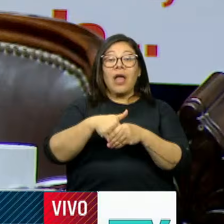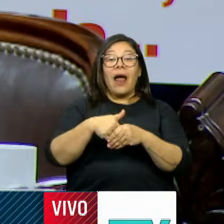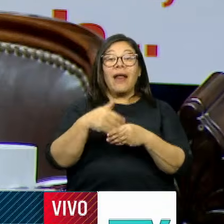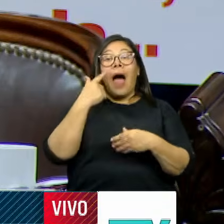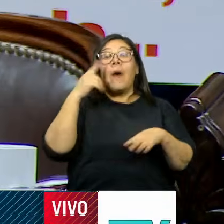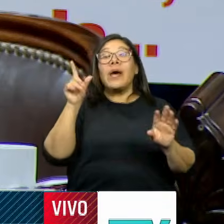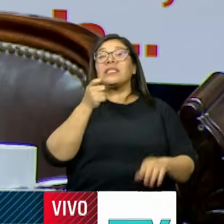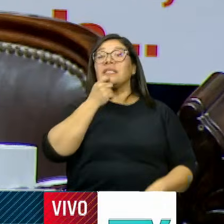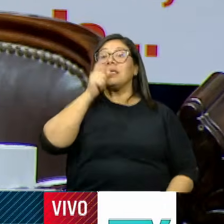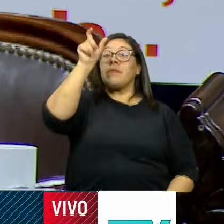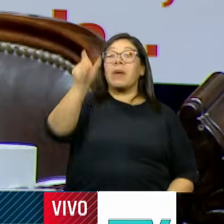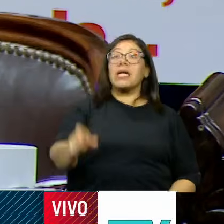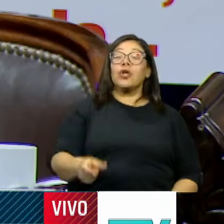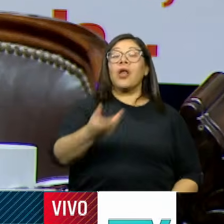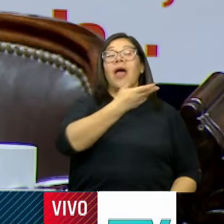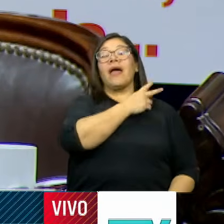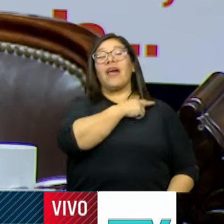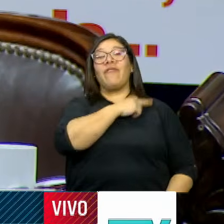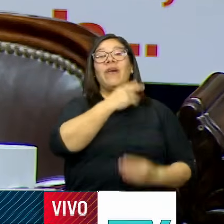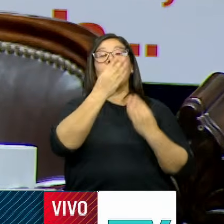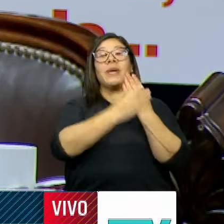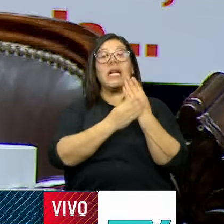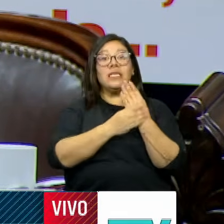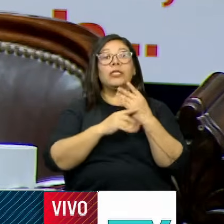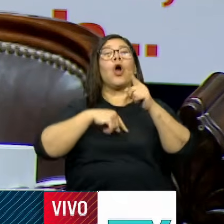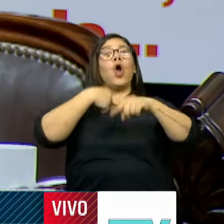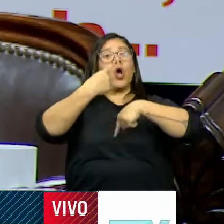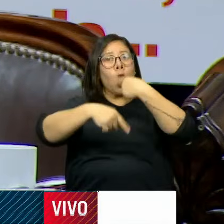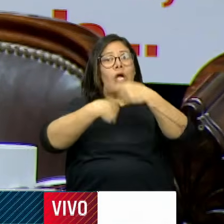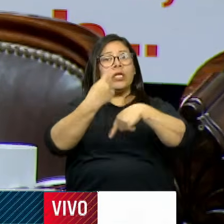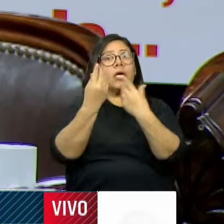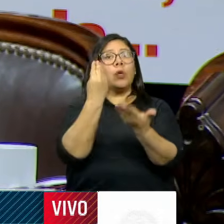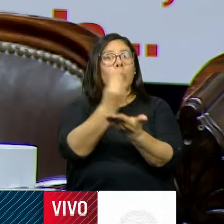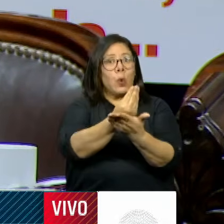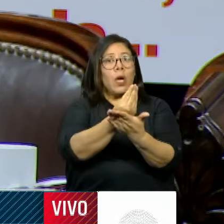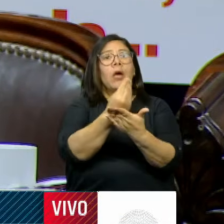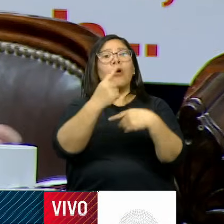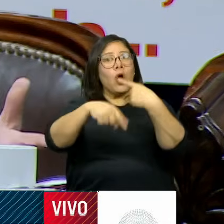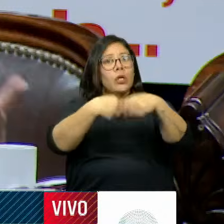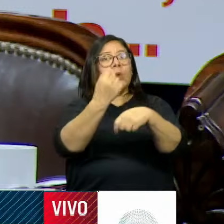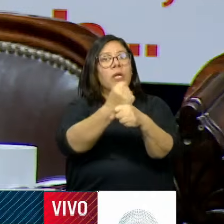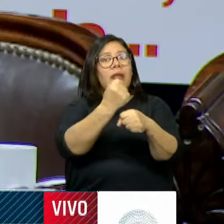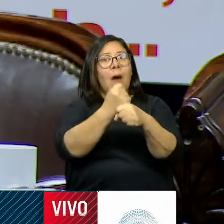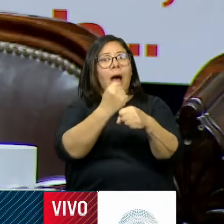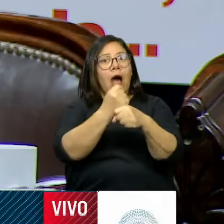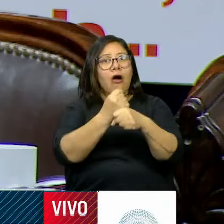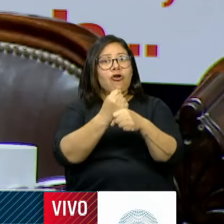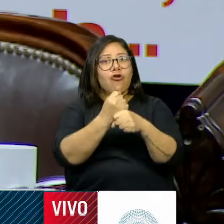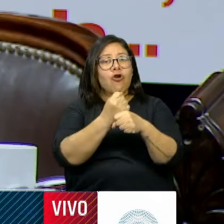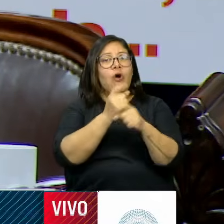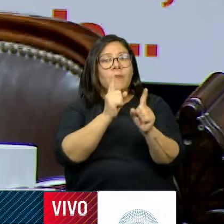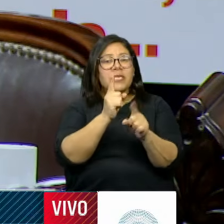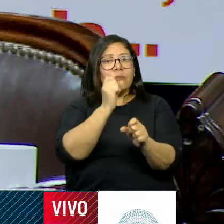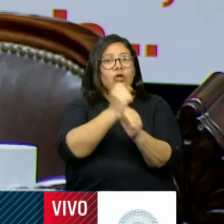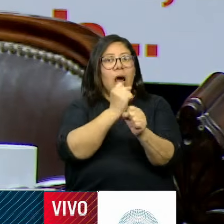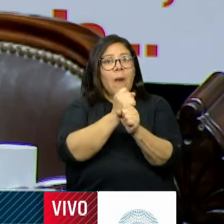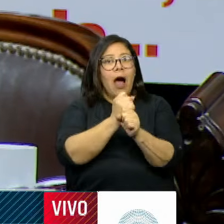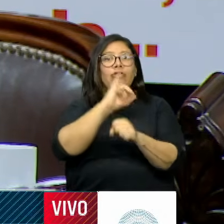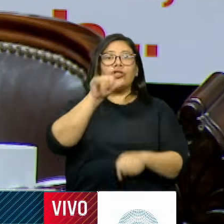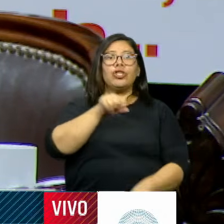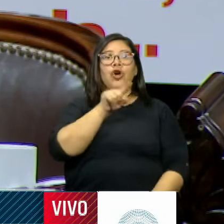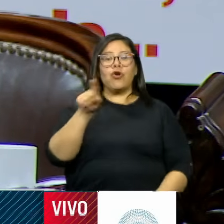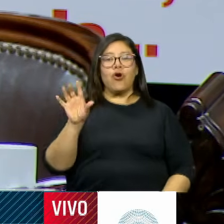no la confianza política de este Pleno para seguir utilizando lo que tiene bajo su mando, ¿no? Curiosamente,